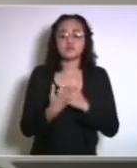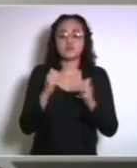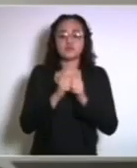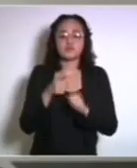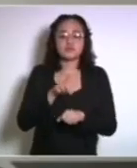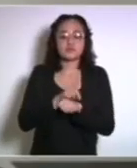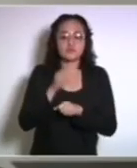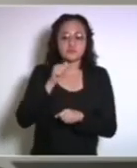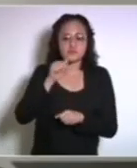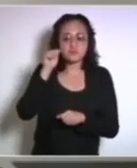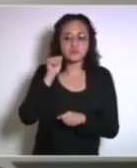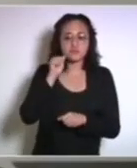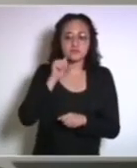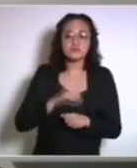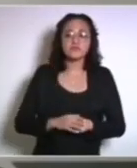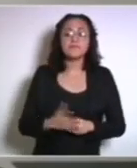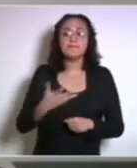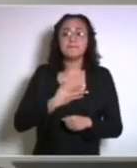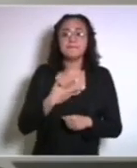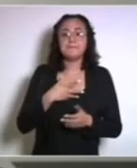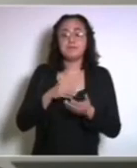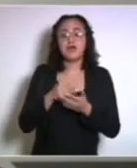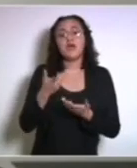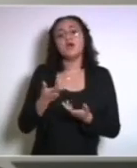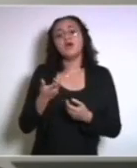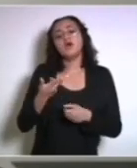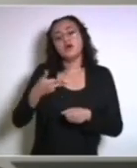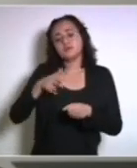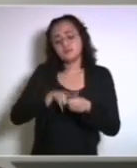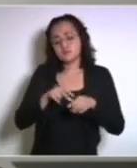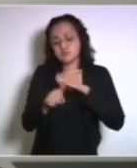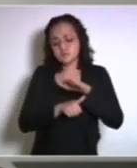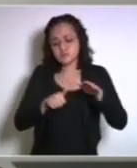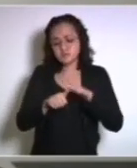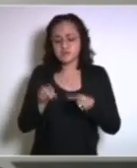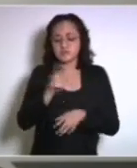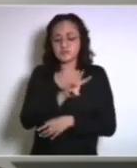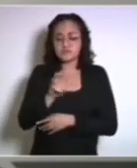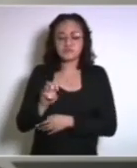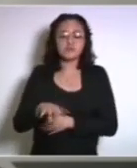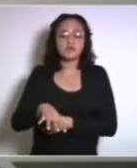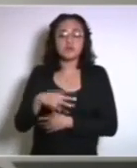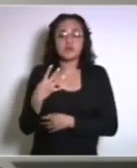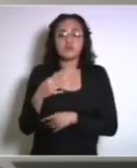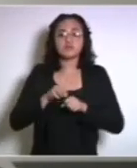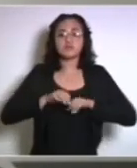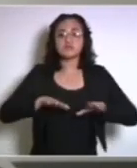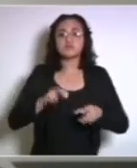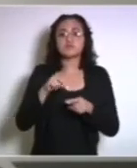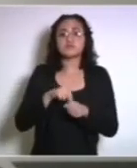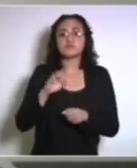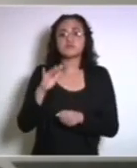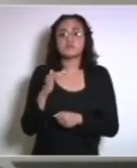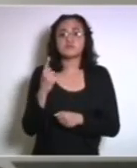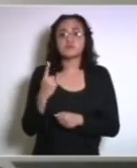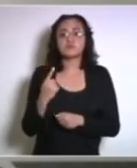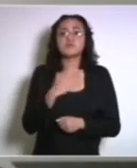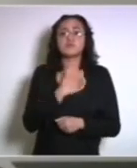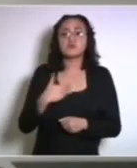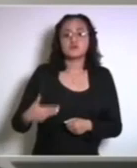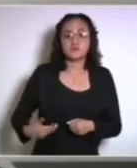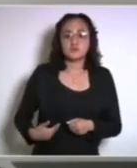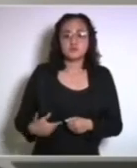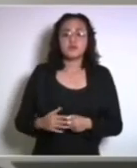operación del día de ayer. Tenemos casos activos ambulatorios y hospitalizados, 314 distribuidos en 51